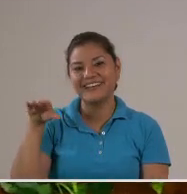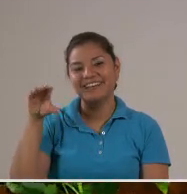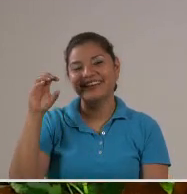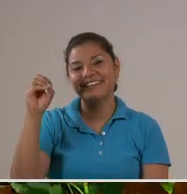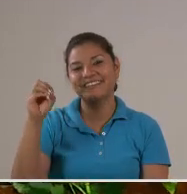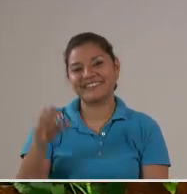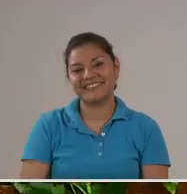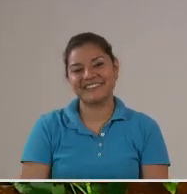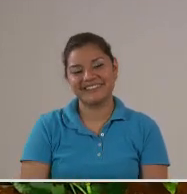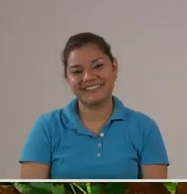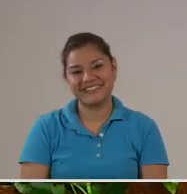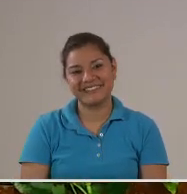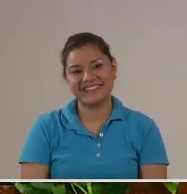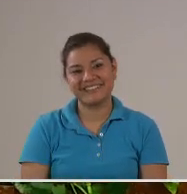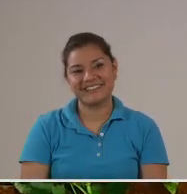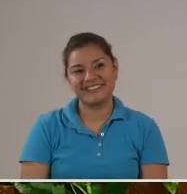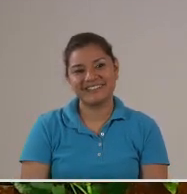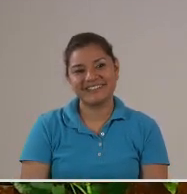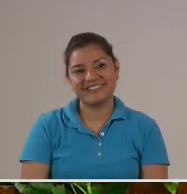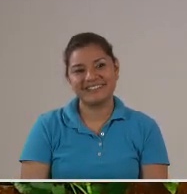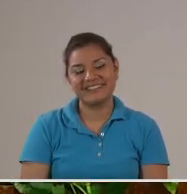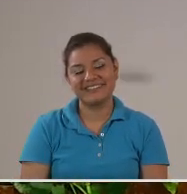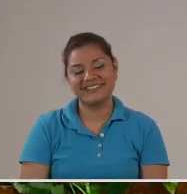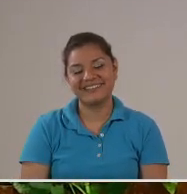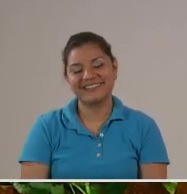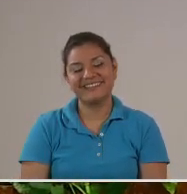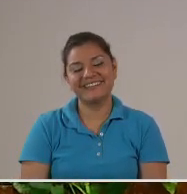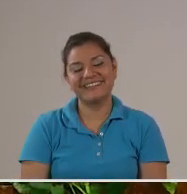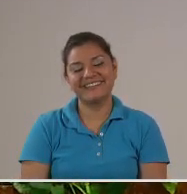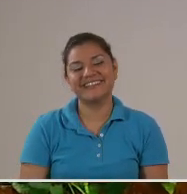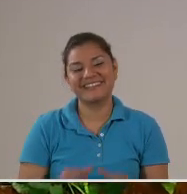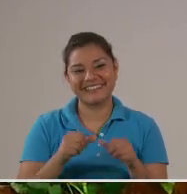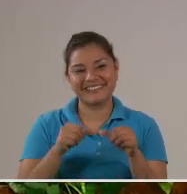digamos se no ya